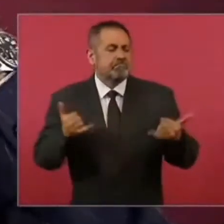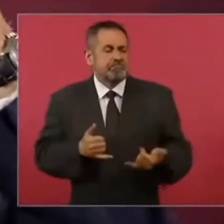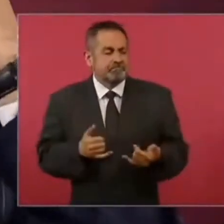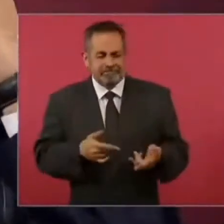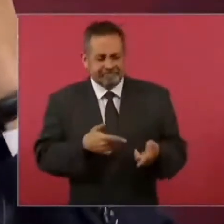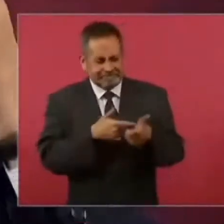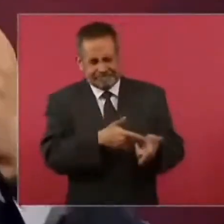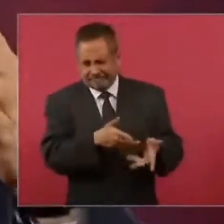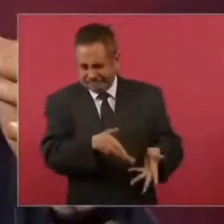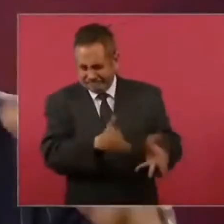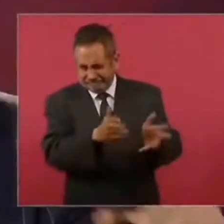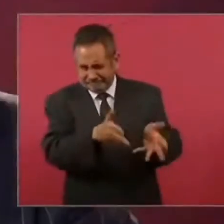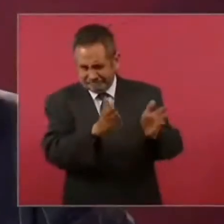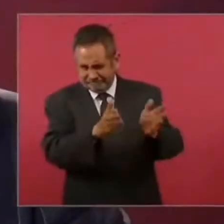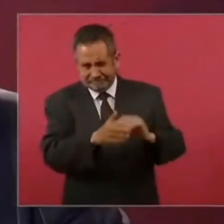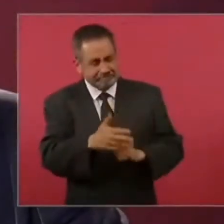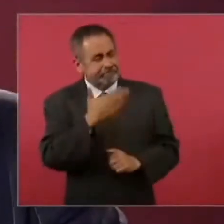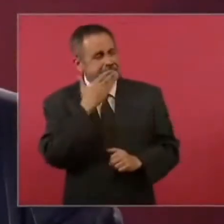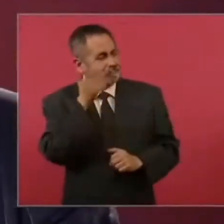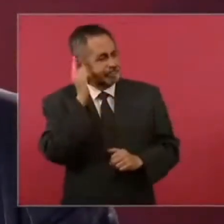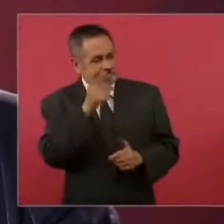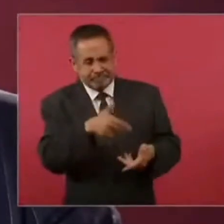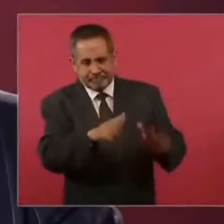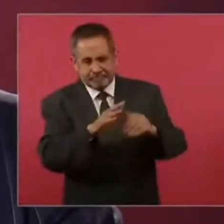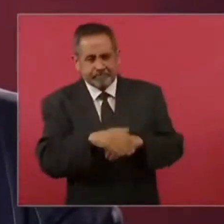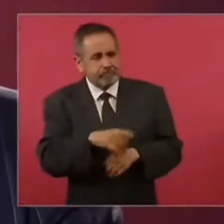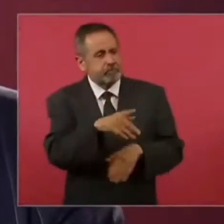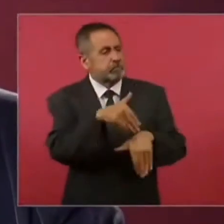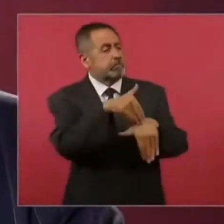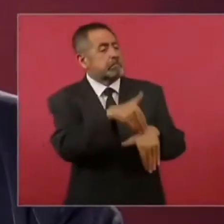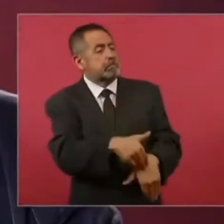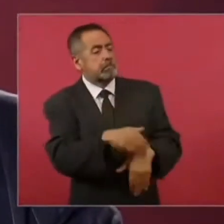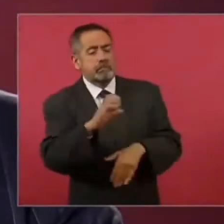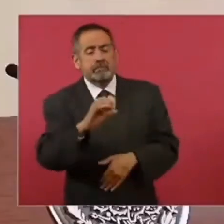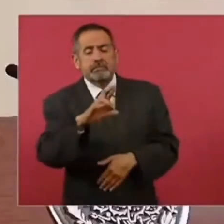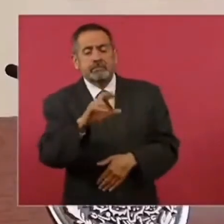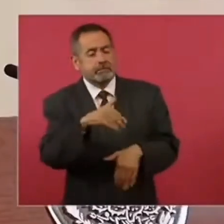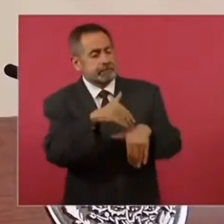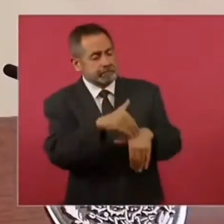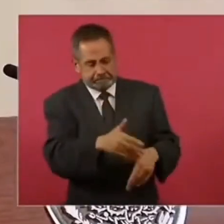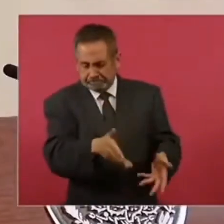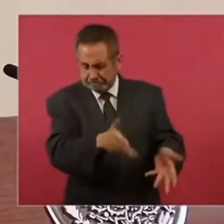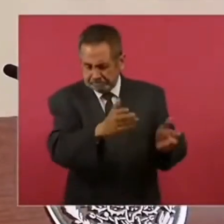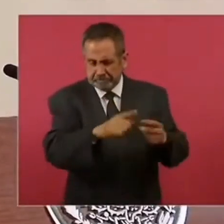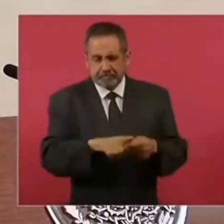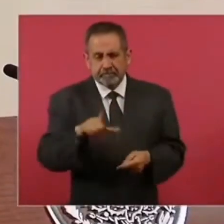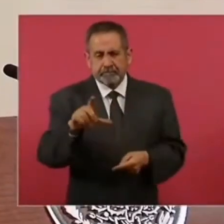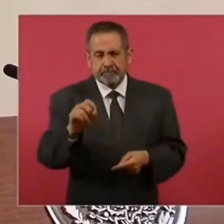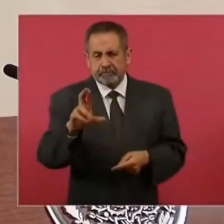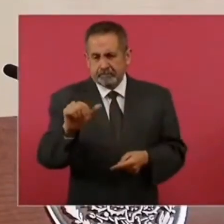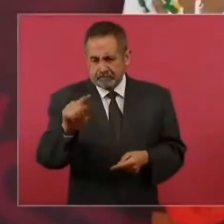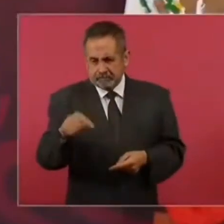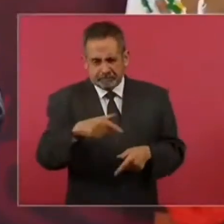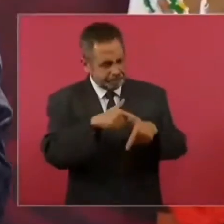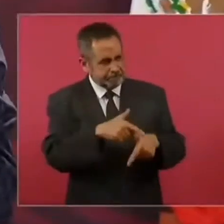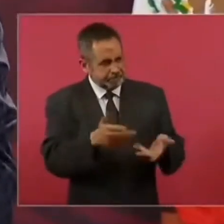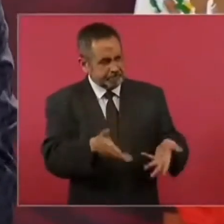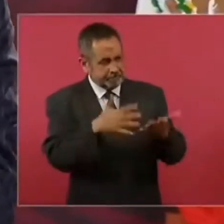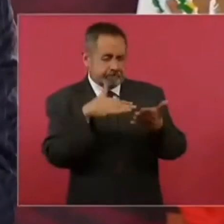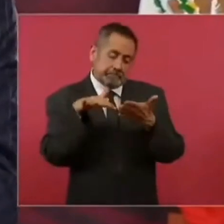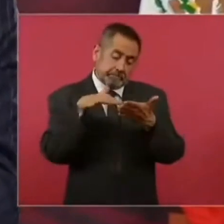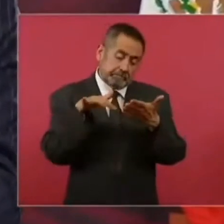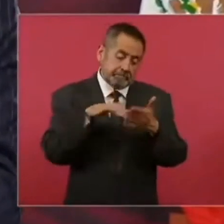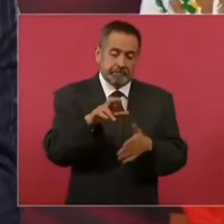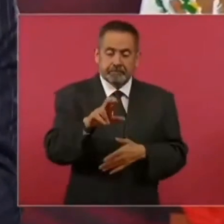Sigue tu camino, vas bien. Sigue escuchando a Ciro, a Loret de Mola, sigue leyendo